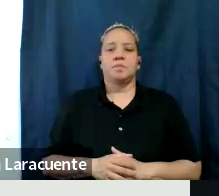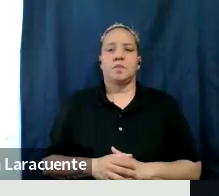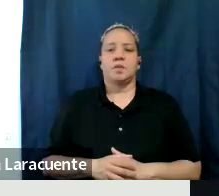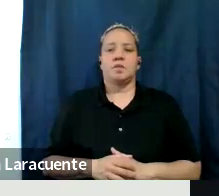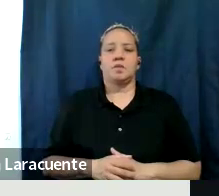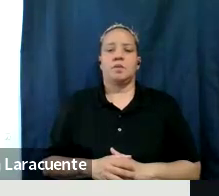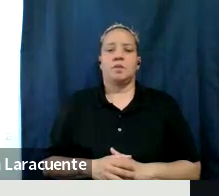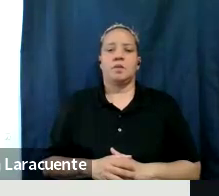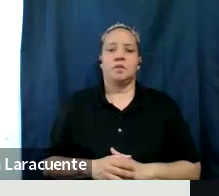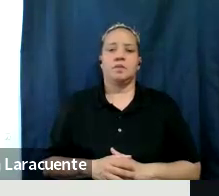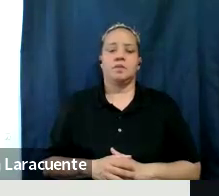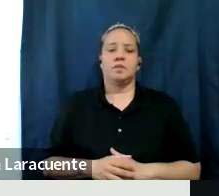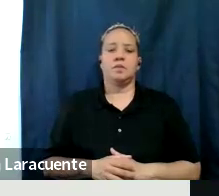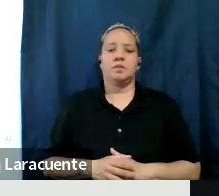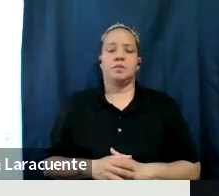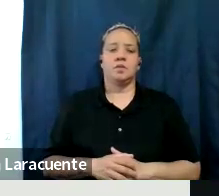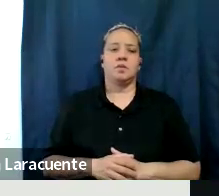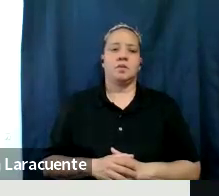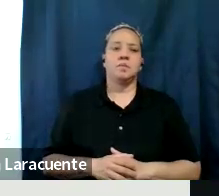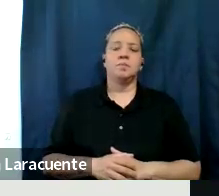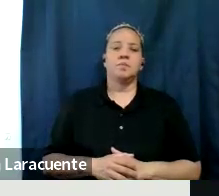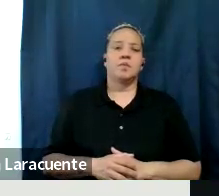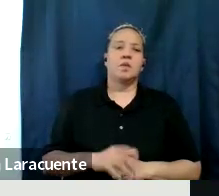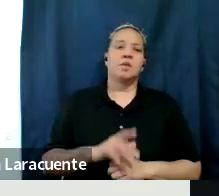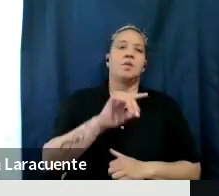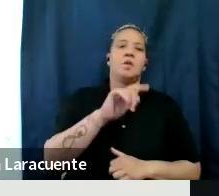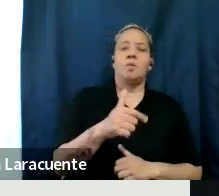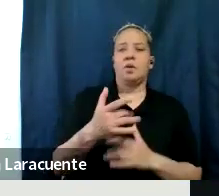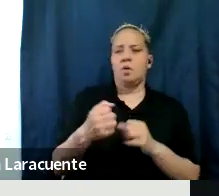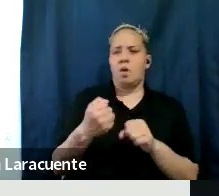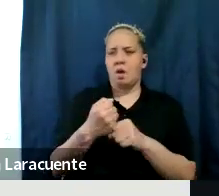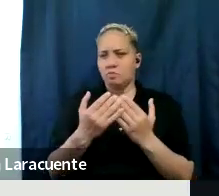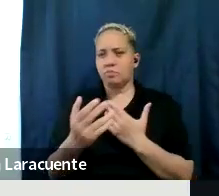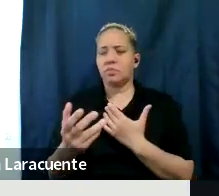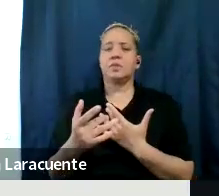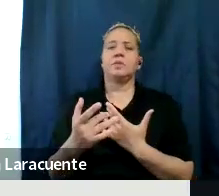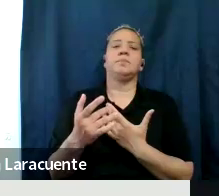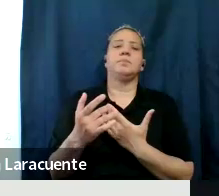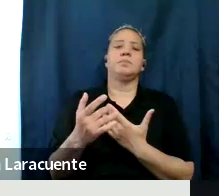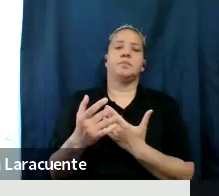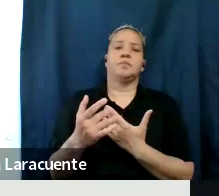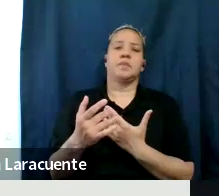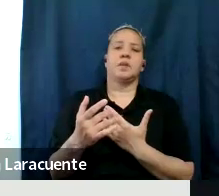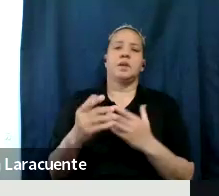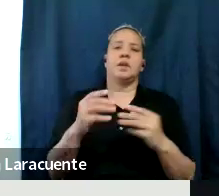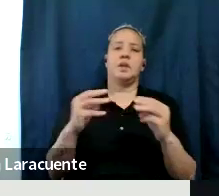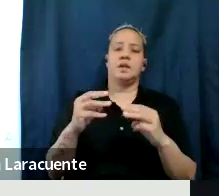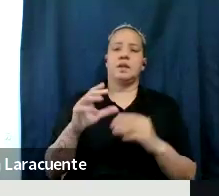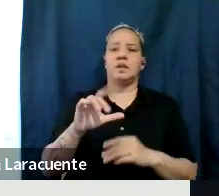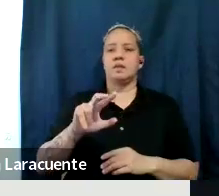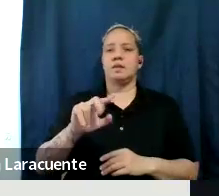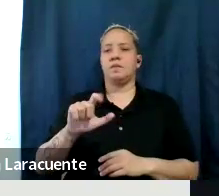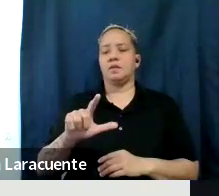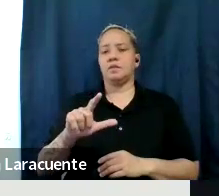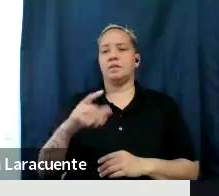enseguida, y no solo después con los años, sino ya en el mismo tiempo en que está teniendo lugar la Guerra Civil Española,